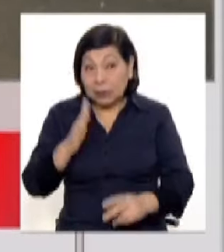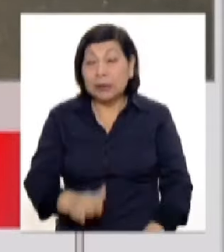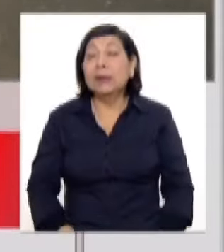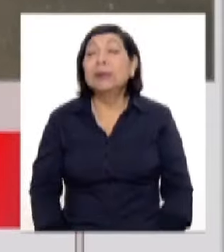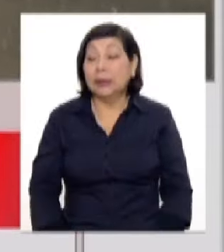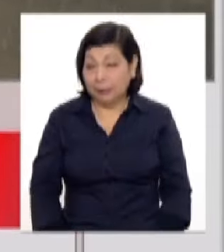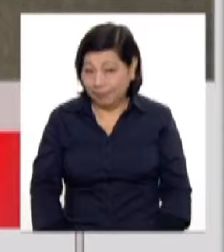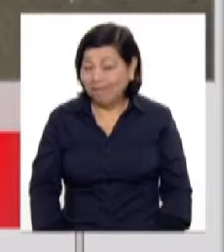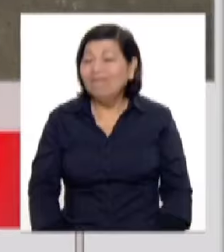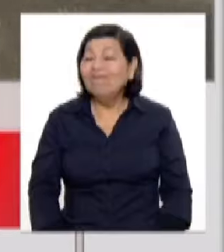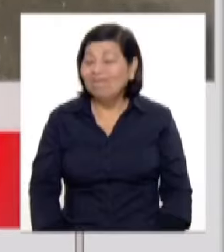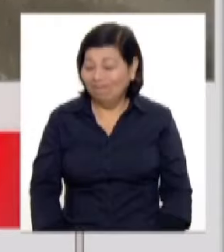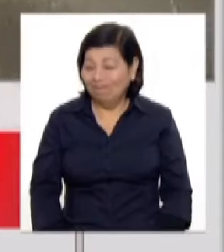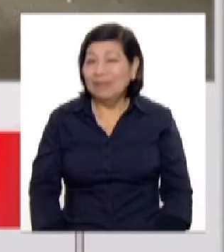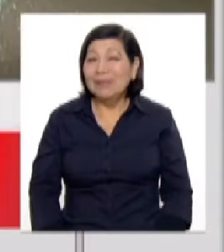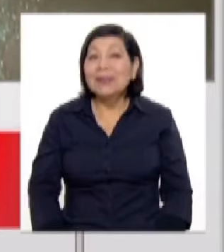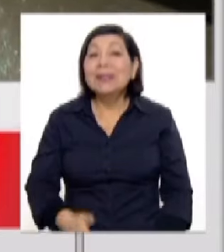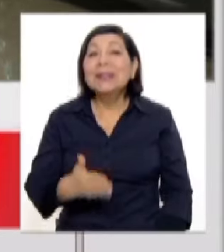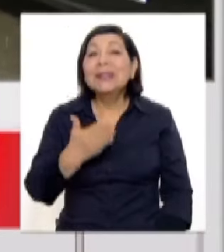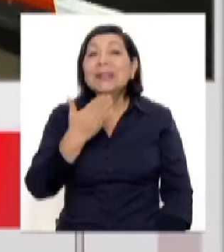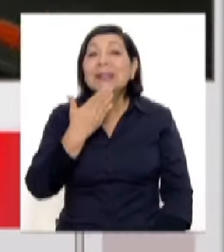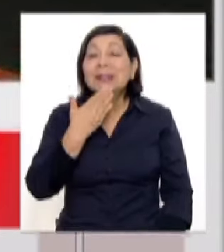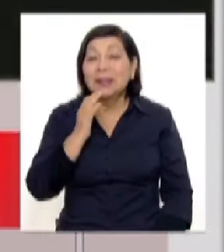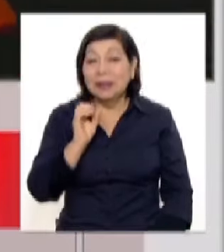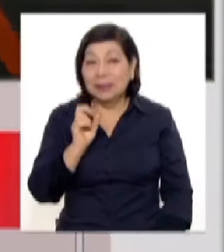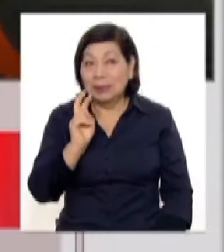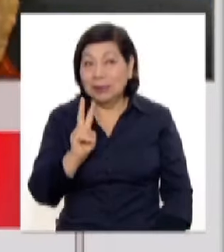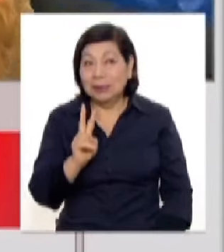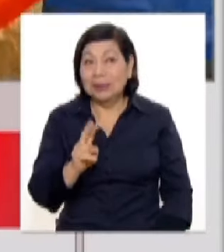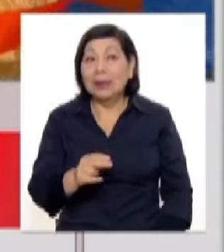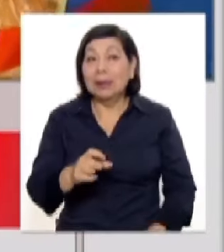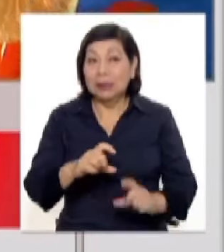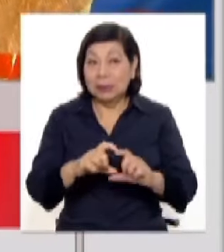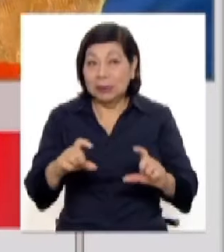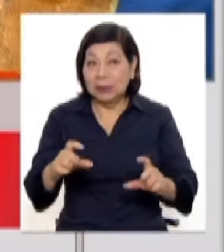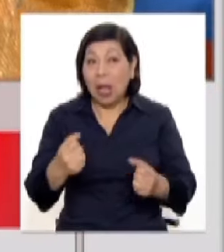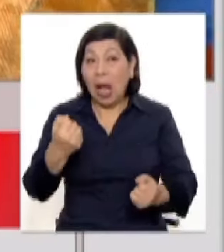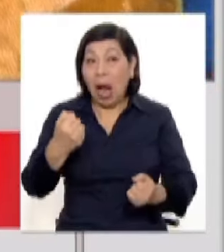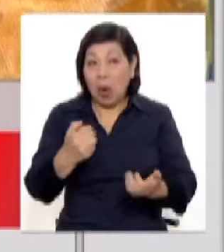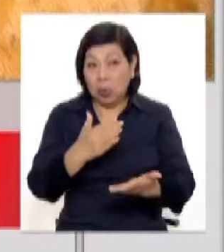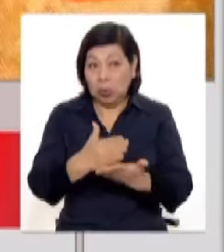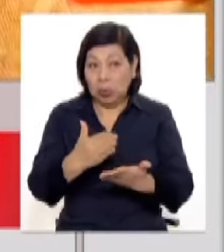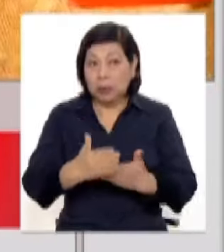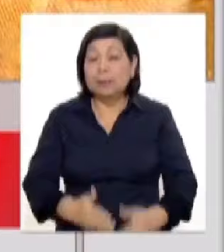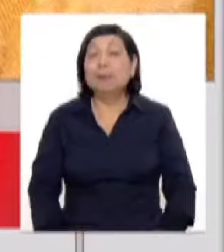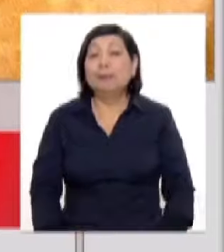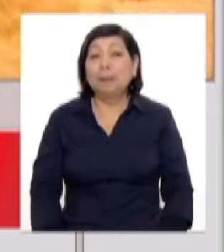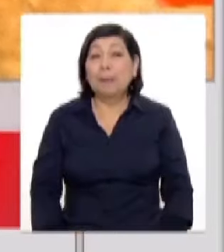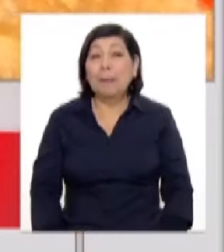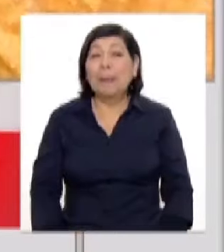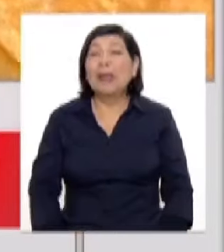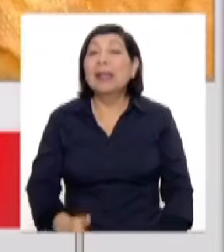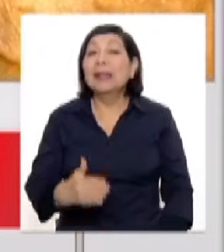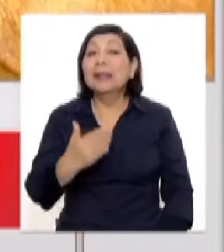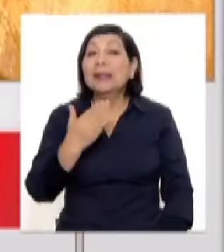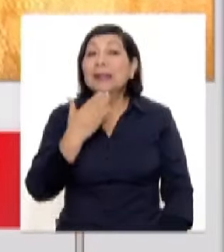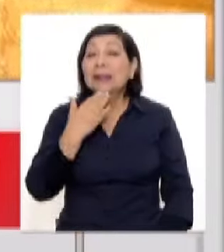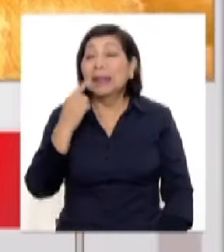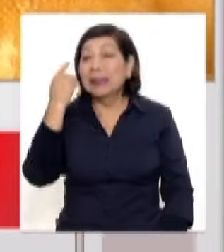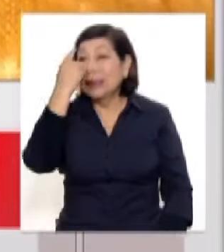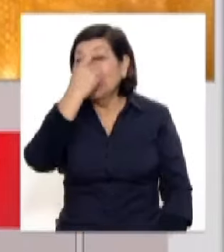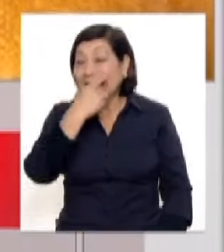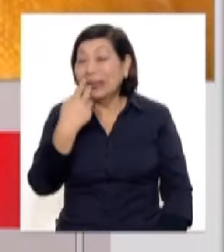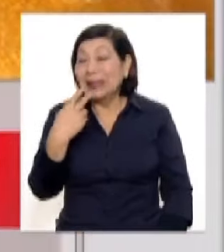policía? Tenemos claramente identificado los dos vehículos que han metido. Tenemos las placas de los dos vehículos, tenemos identificadas las caras